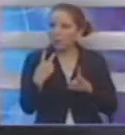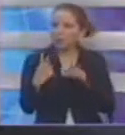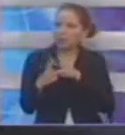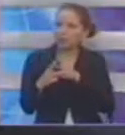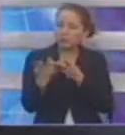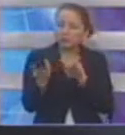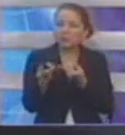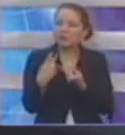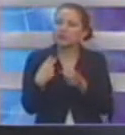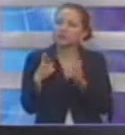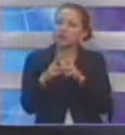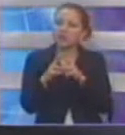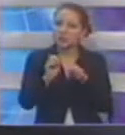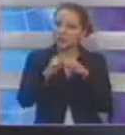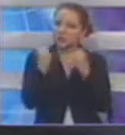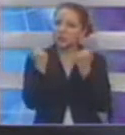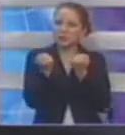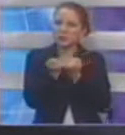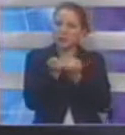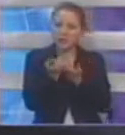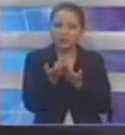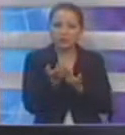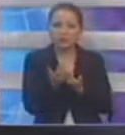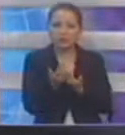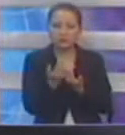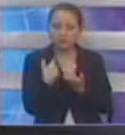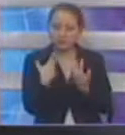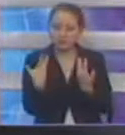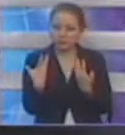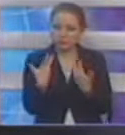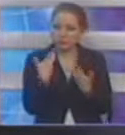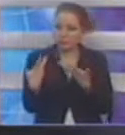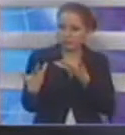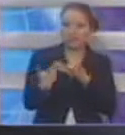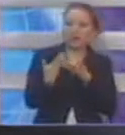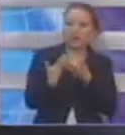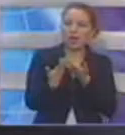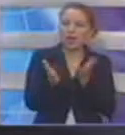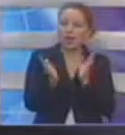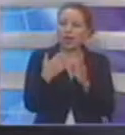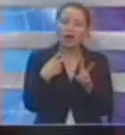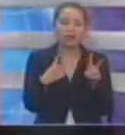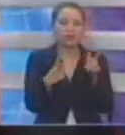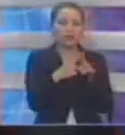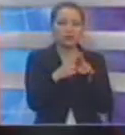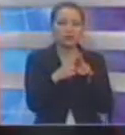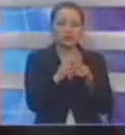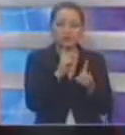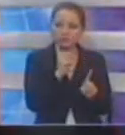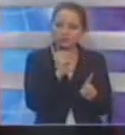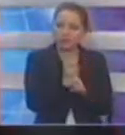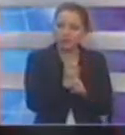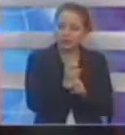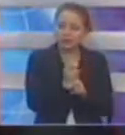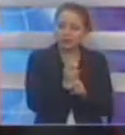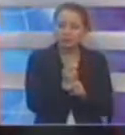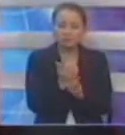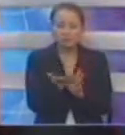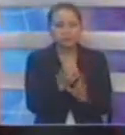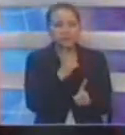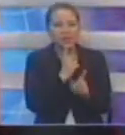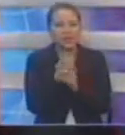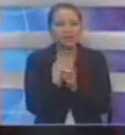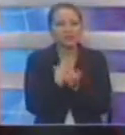el socialismo. Claro. O sea, me curé con mi propia medicina porque me tocó conocer el socialismo real y allí fue donde saco